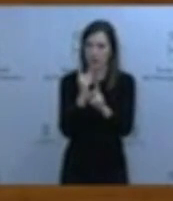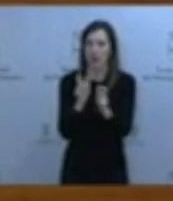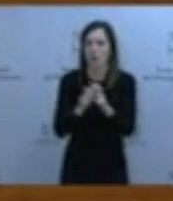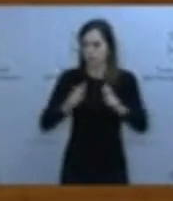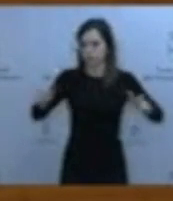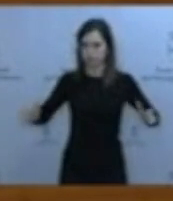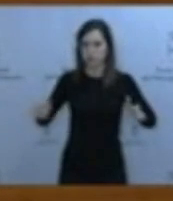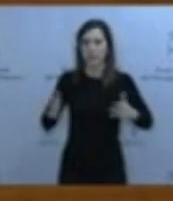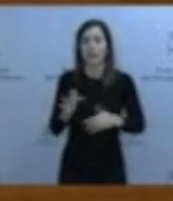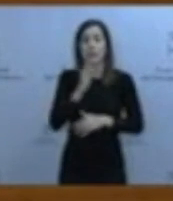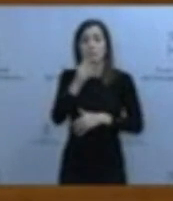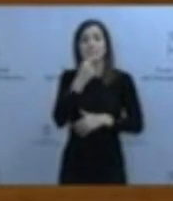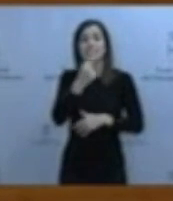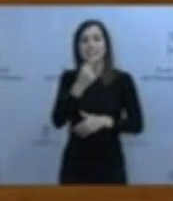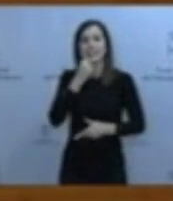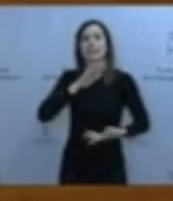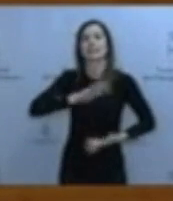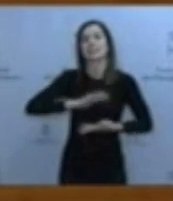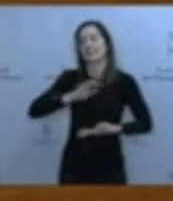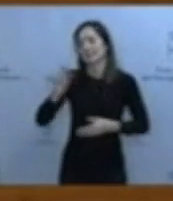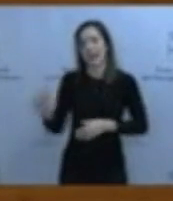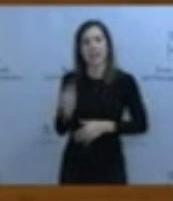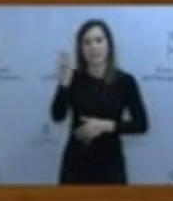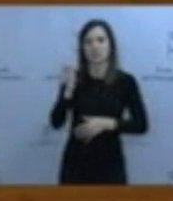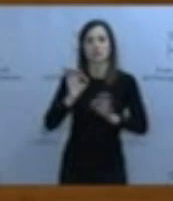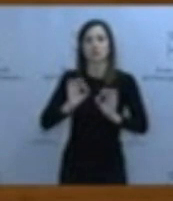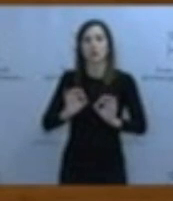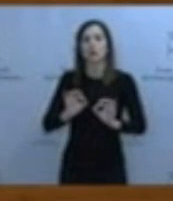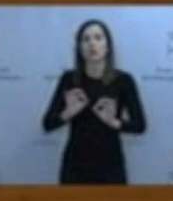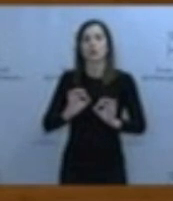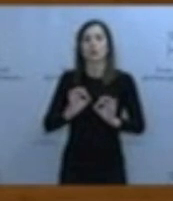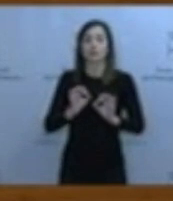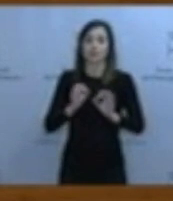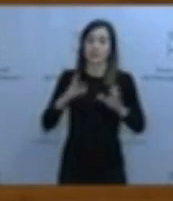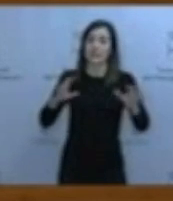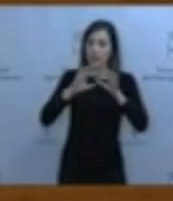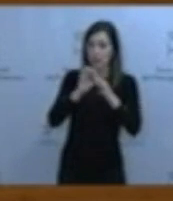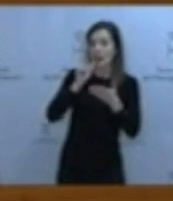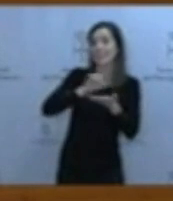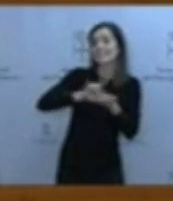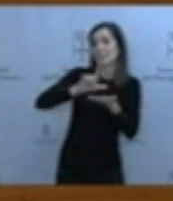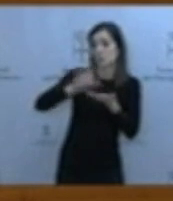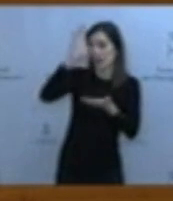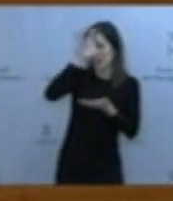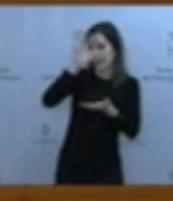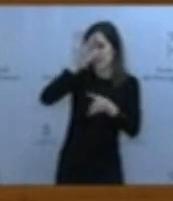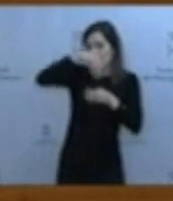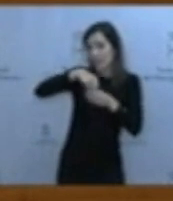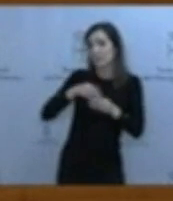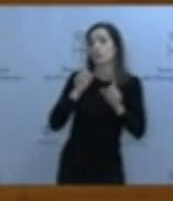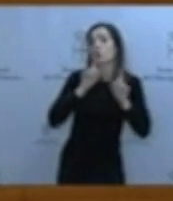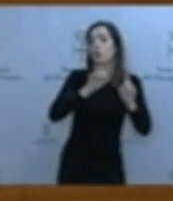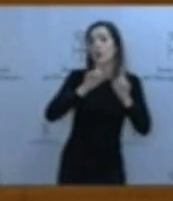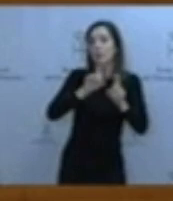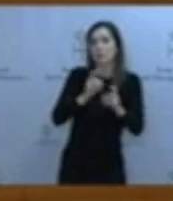se fundamenta en el talento, que curiosamente es un concepto que la literatura científica, en todo lo que tiene que ver en el ámbito de la educación, es